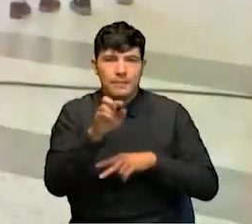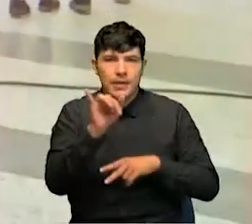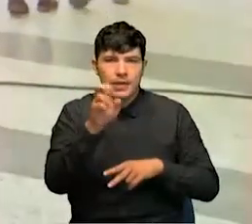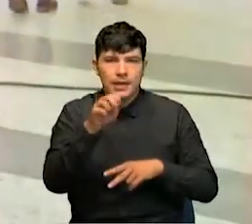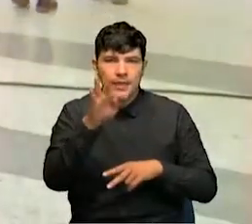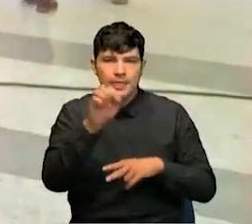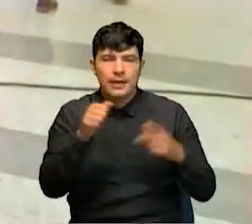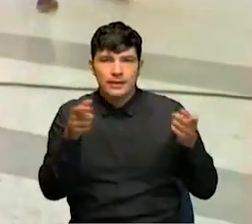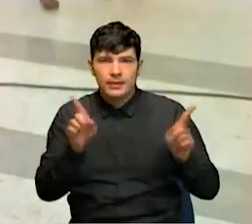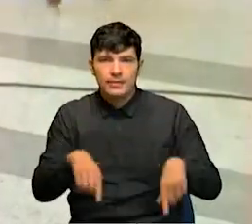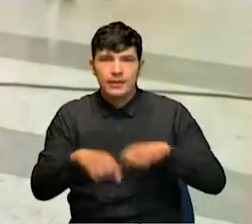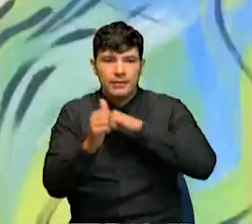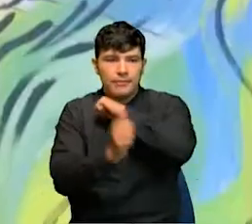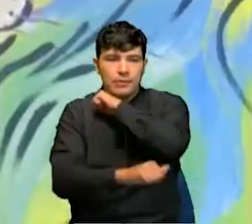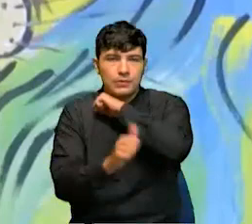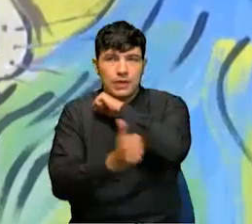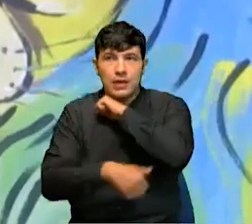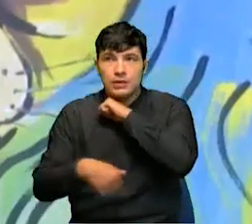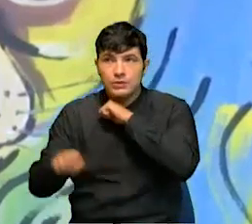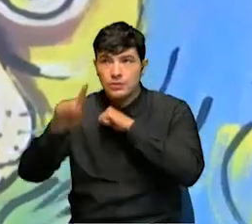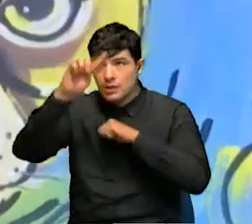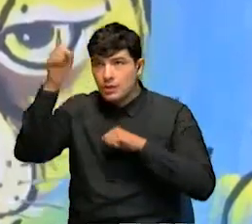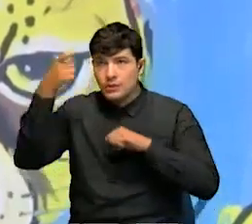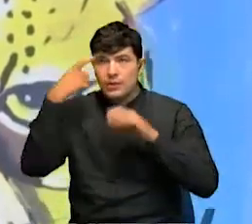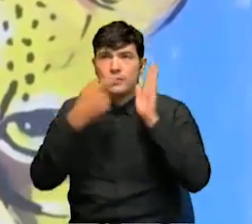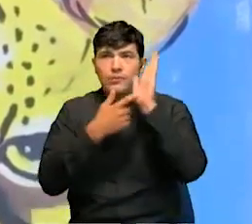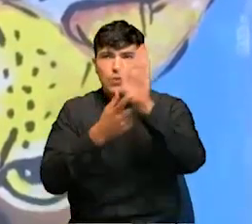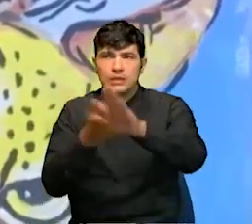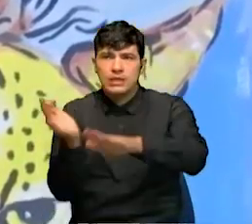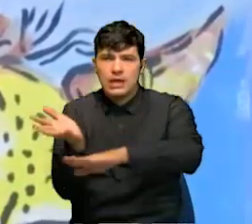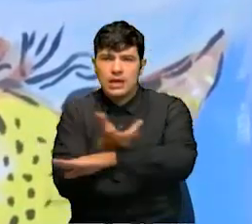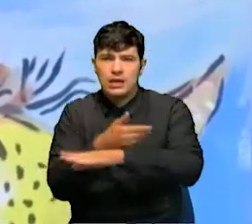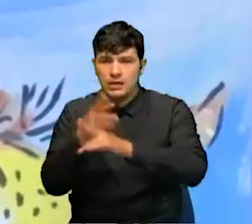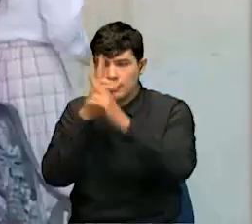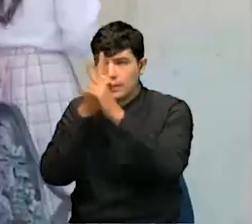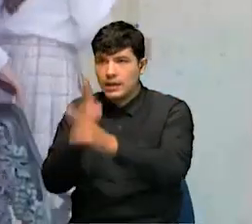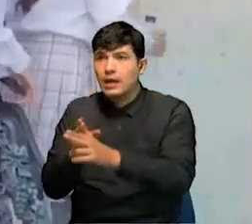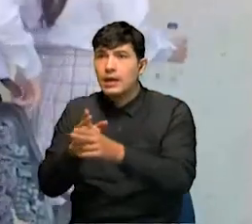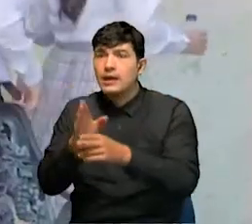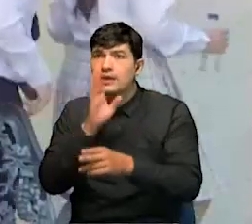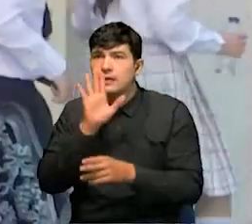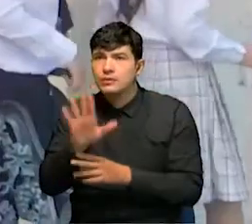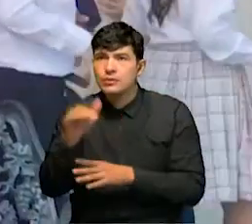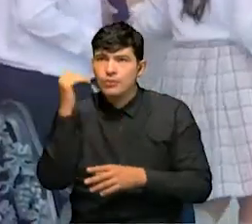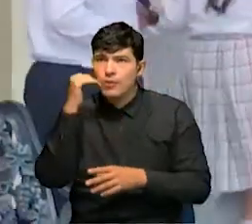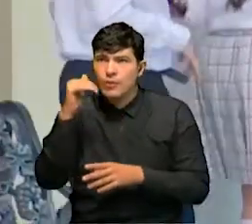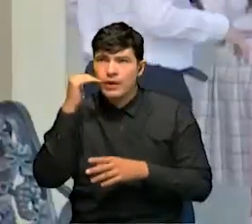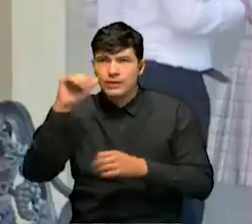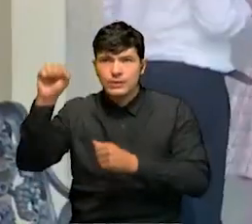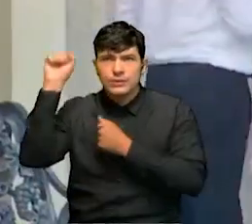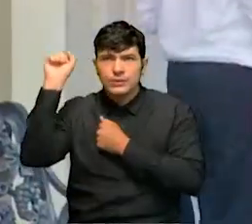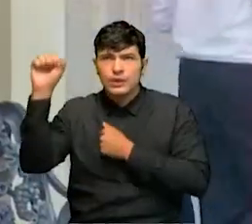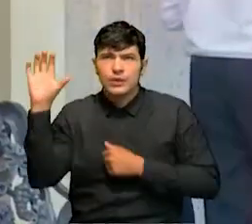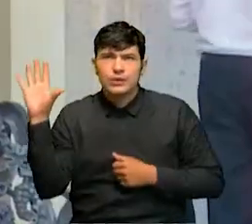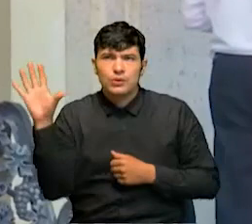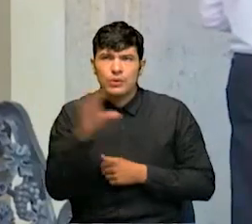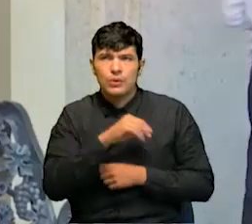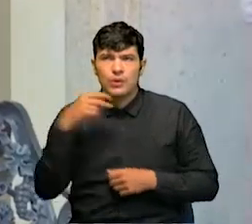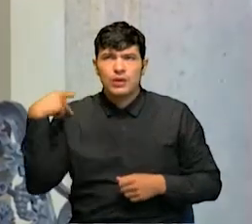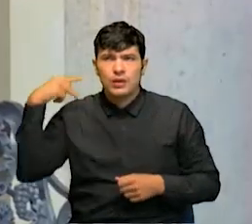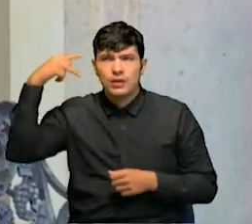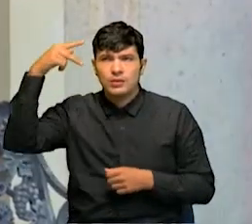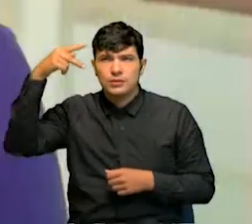gobernación inauguró la exposición artística donde se rinde un homenaje a las mujeres heroínas de la historia